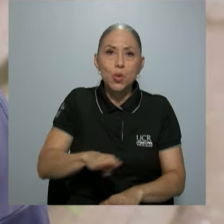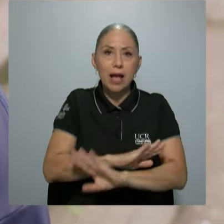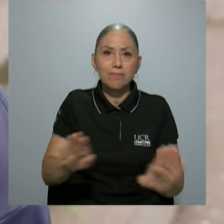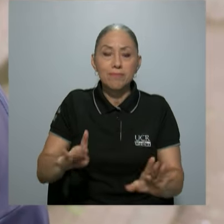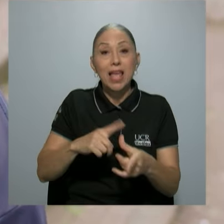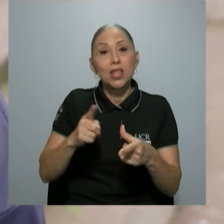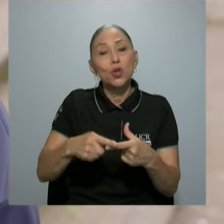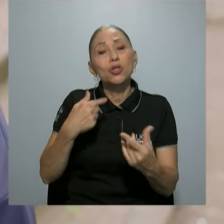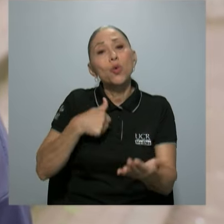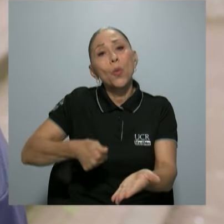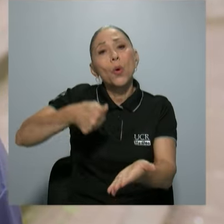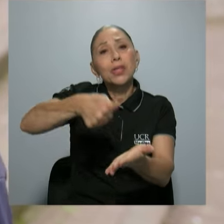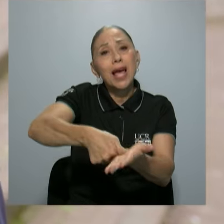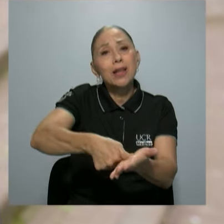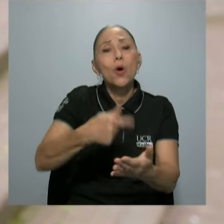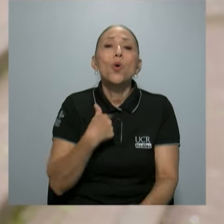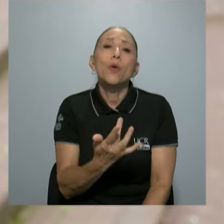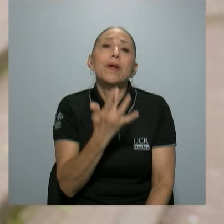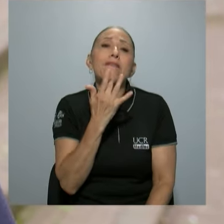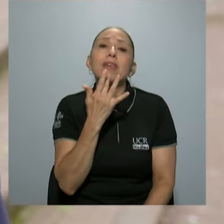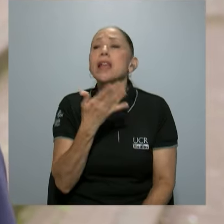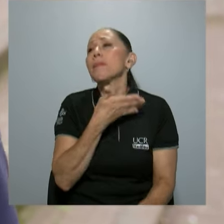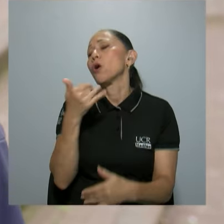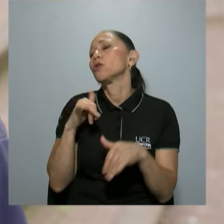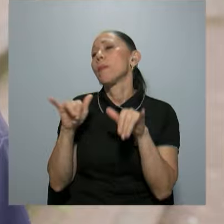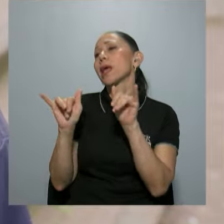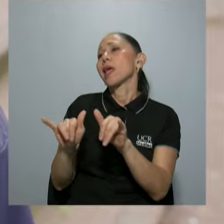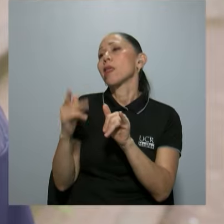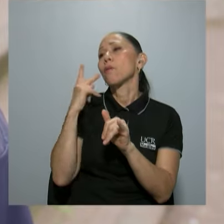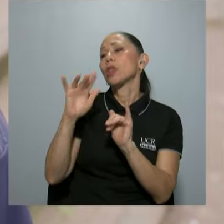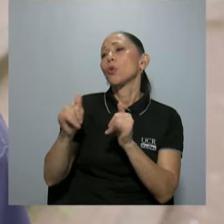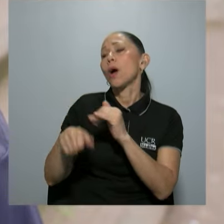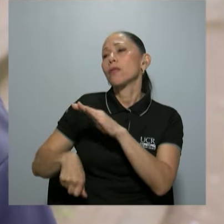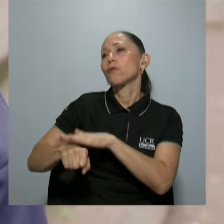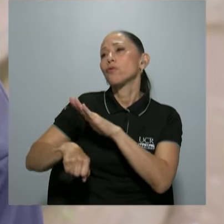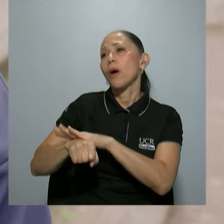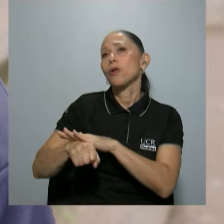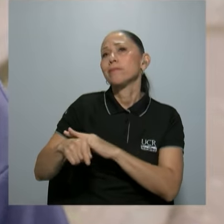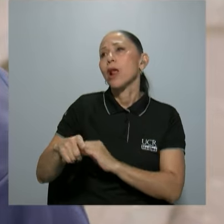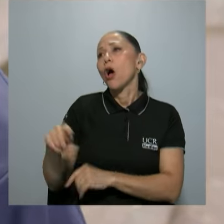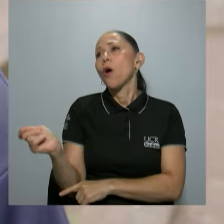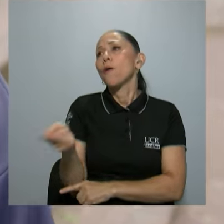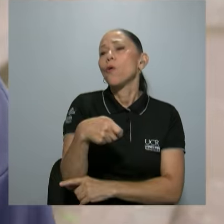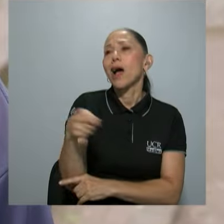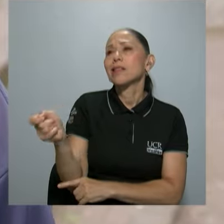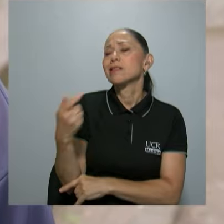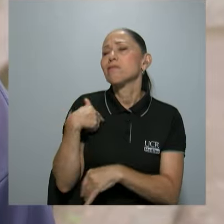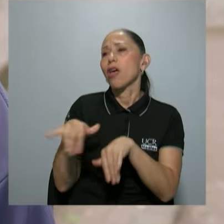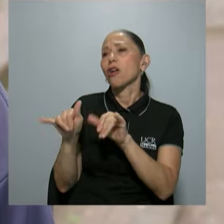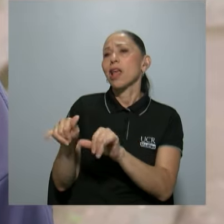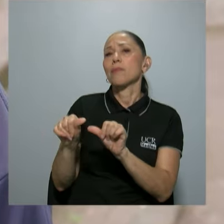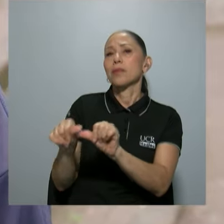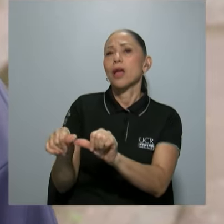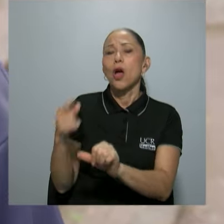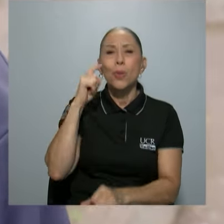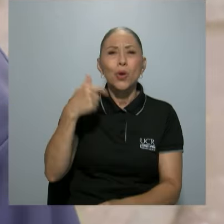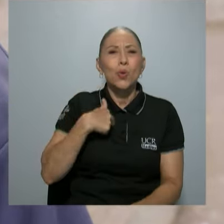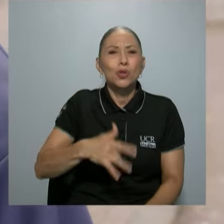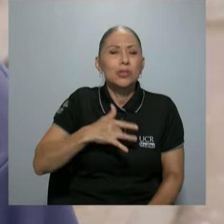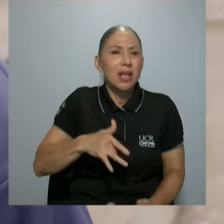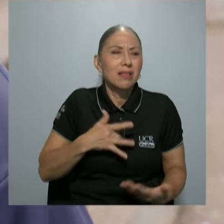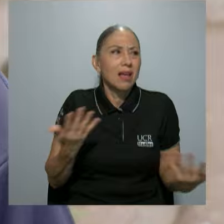prefiere quedarse viendo un partido de tenis o de fútbol porque se siente que está siendo conducido a que